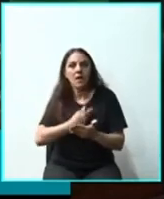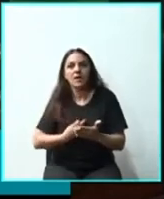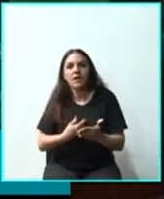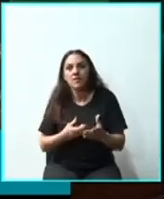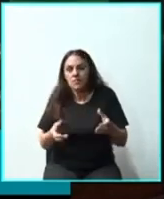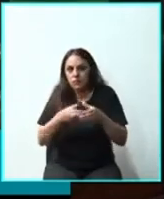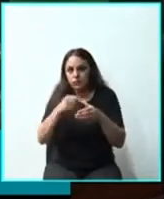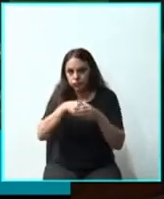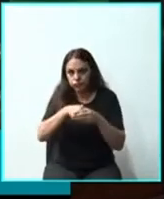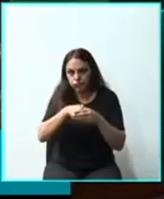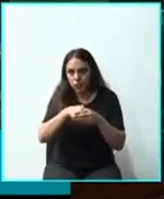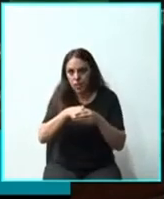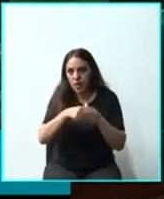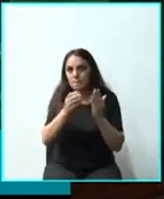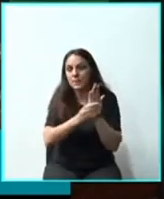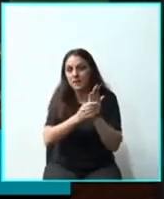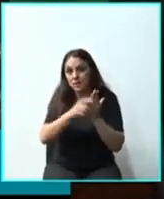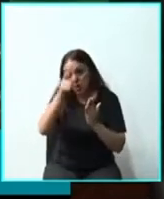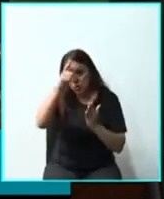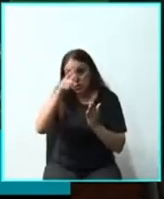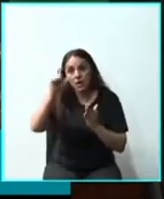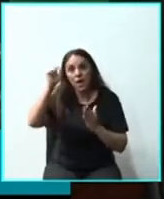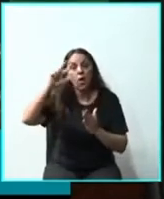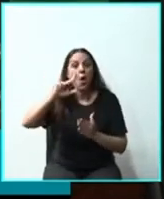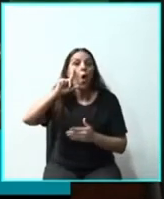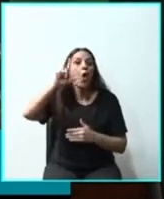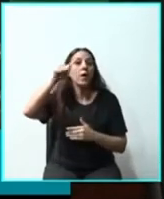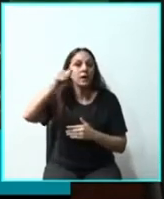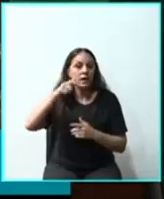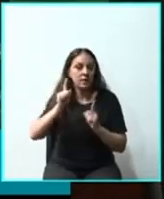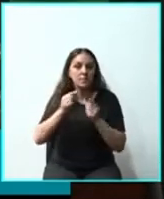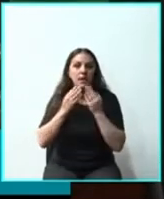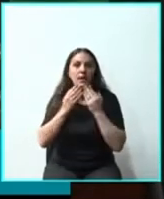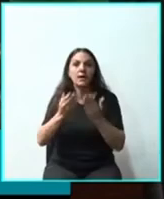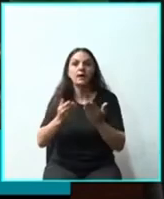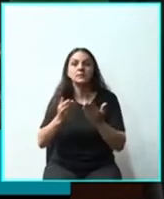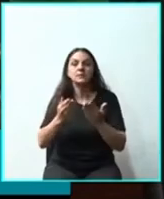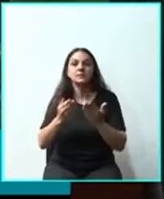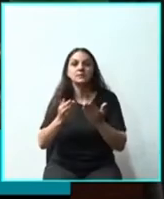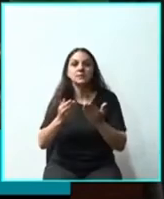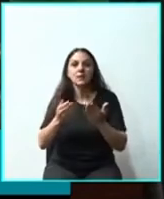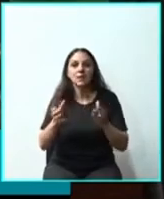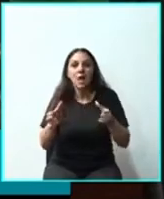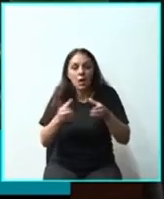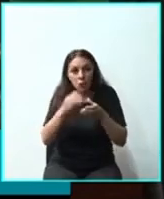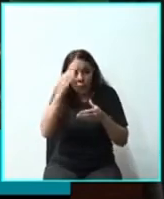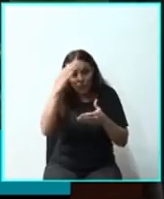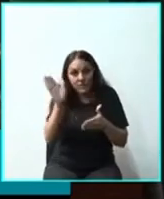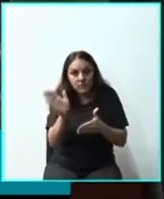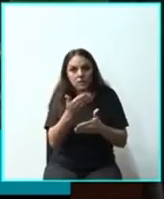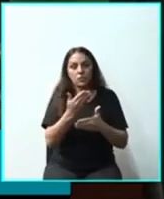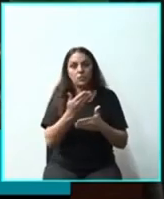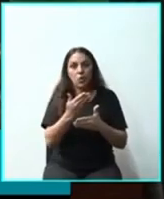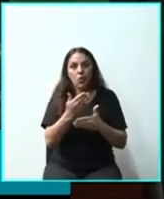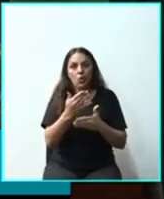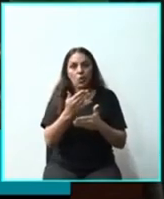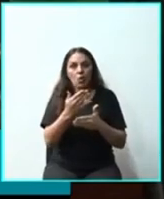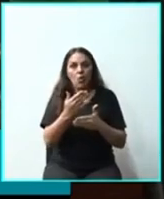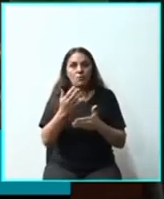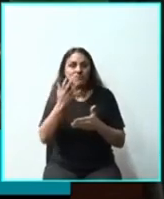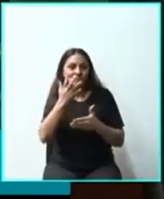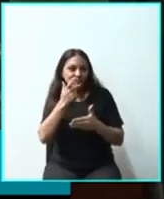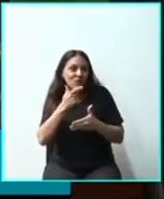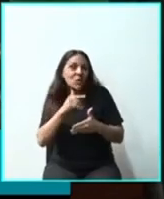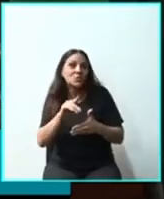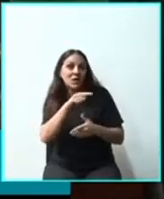Seguridad, Gustavo Coria, y agradecer también al frente de todos. La verdad que nos hubiera gustado que